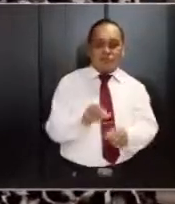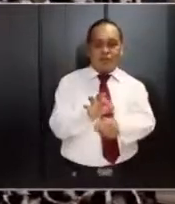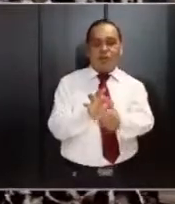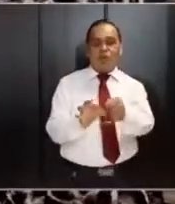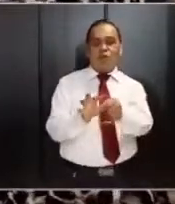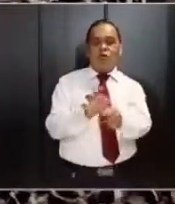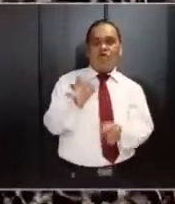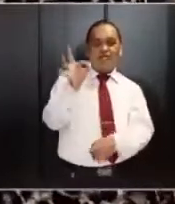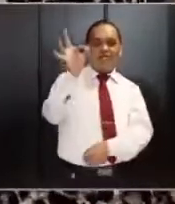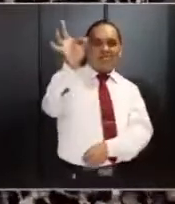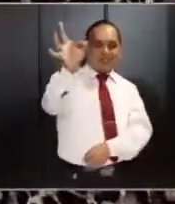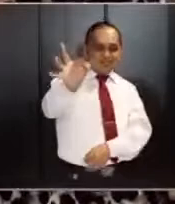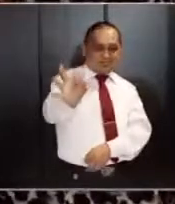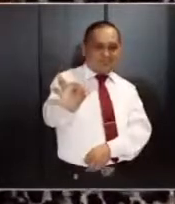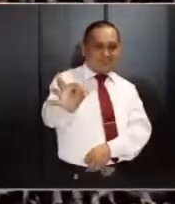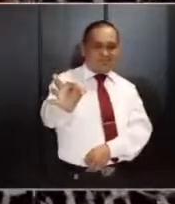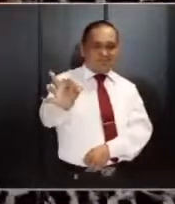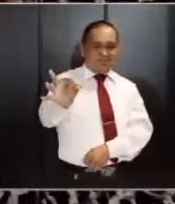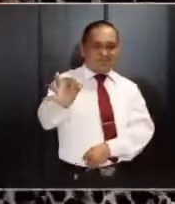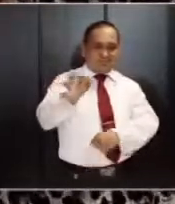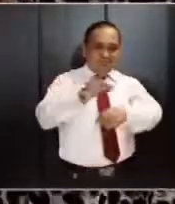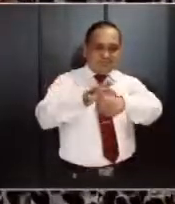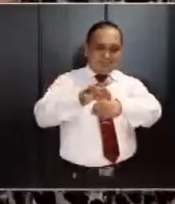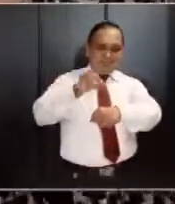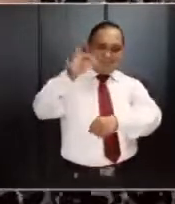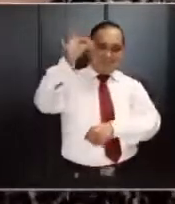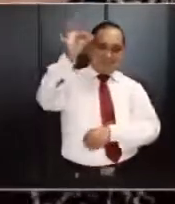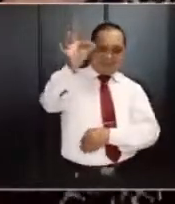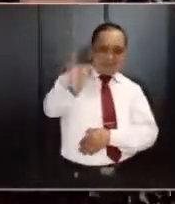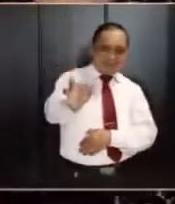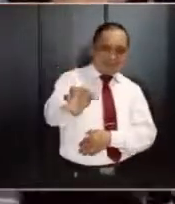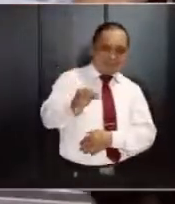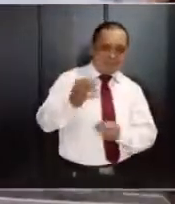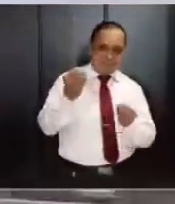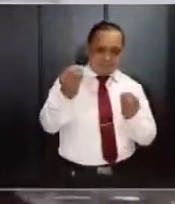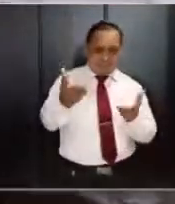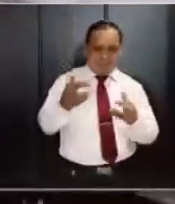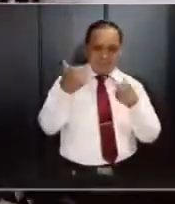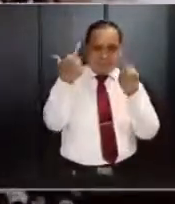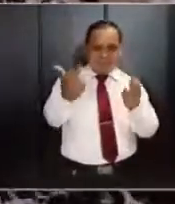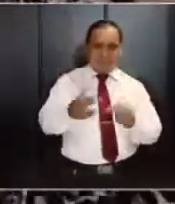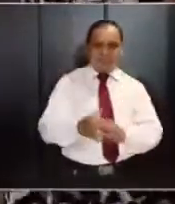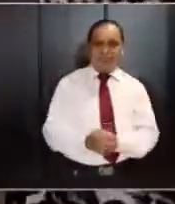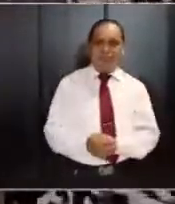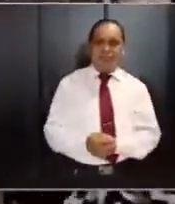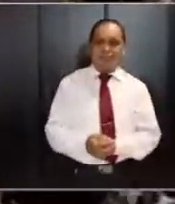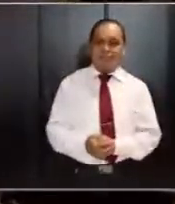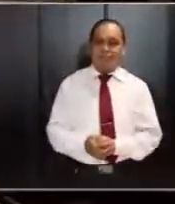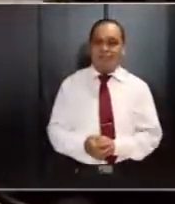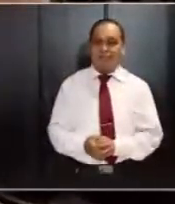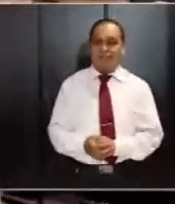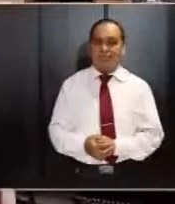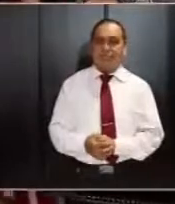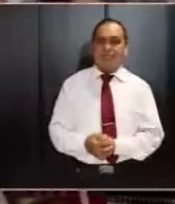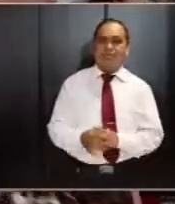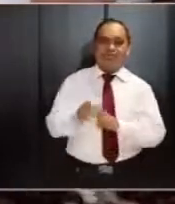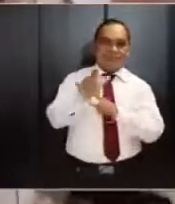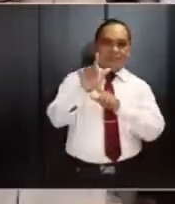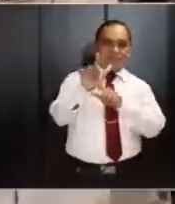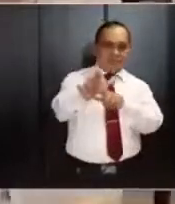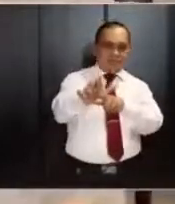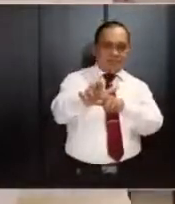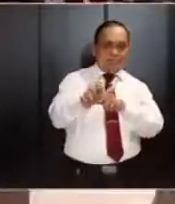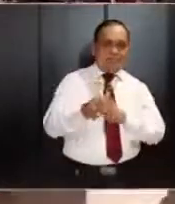pulserita por ayudarme a hacer la lotería. Gracias. Bueno, seguimos